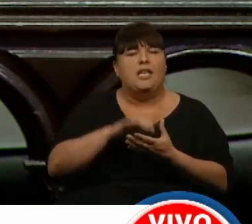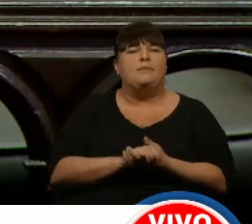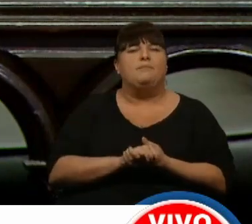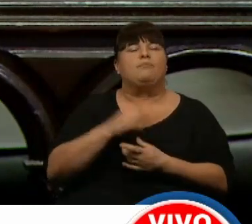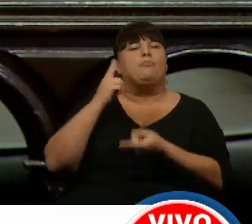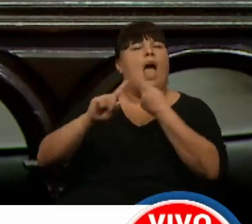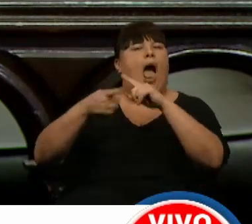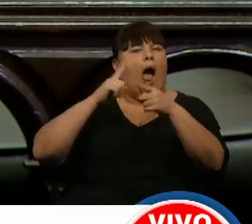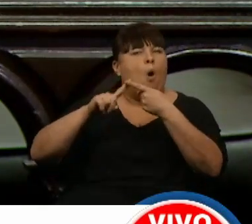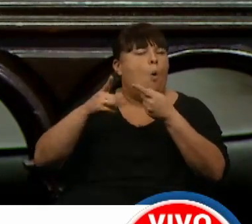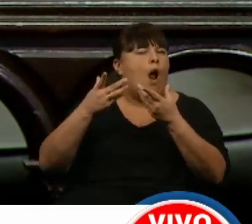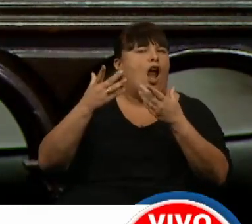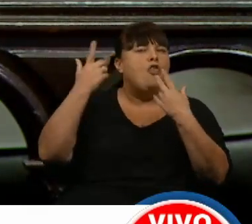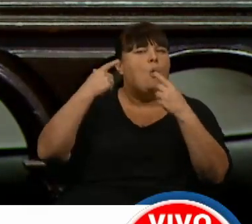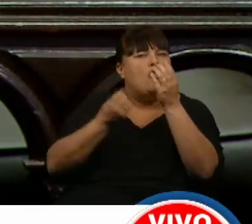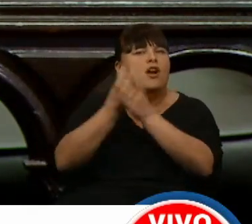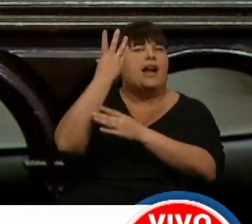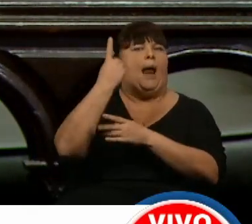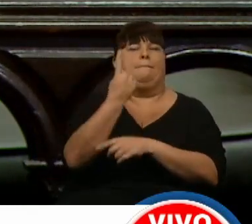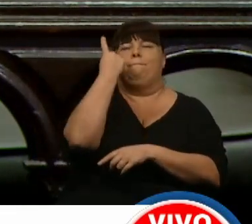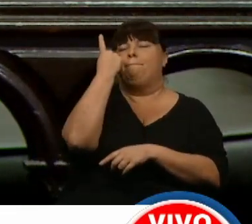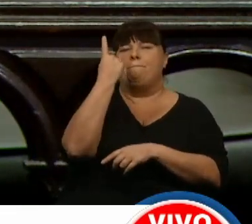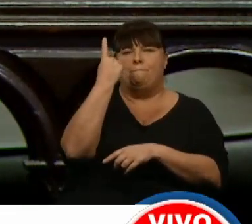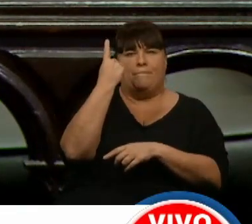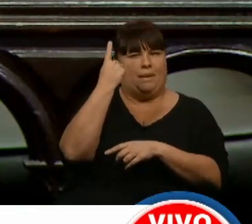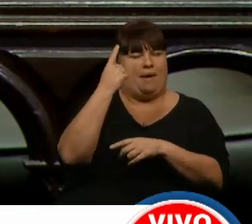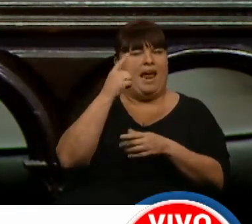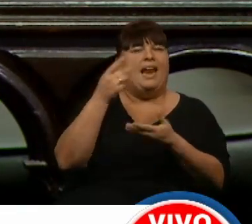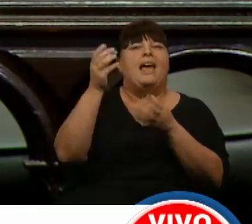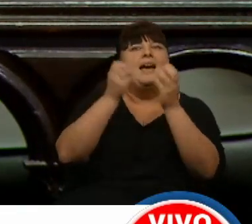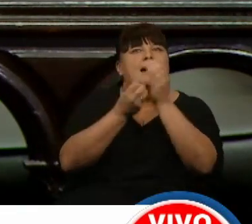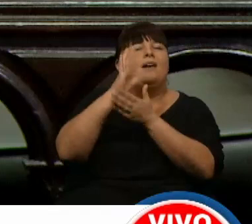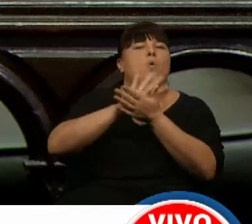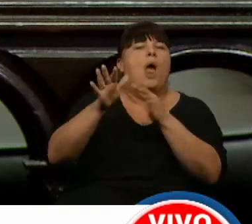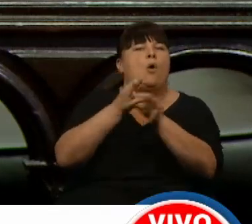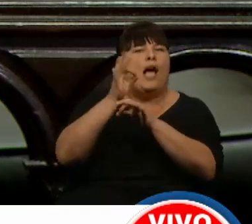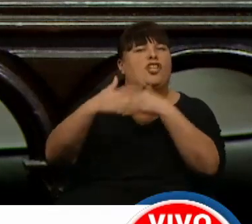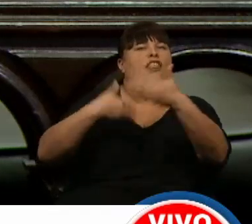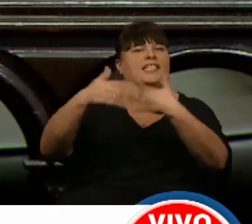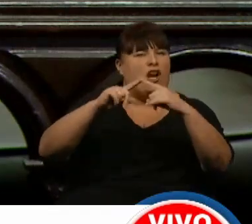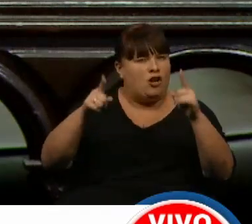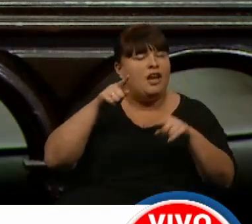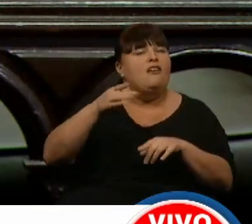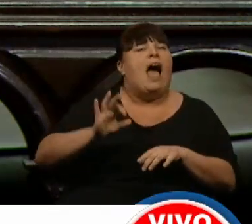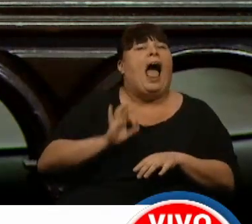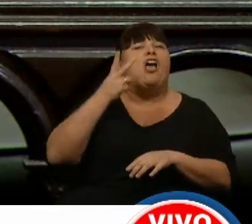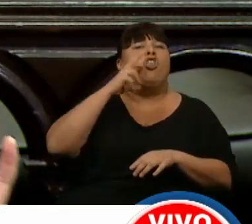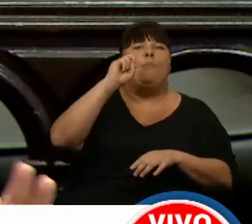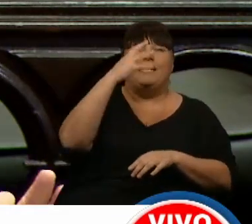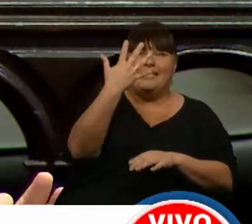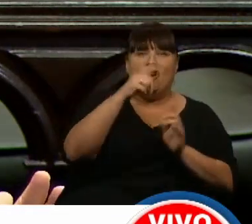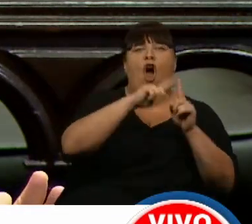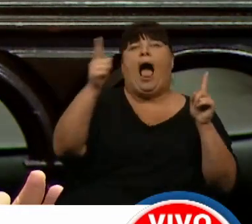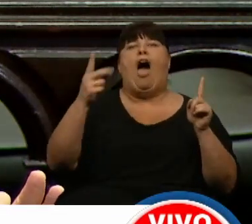los acuerdos desde donde armaron el primer diseño para la educación para el desarrollo sostenible. Esto fue 2005